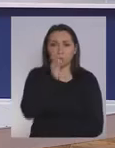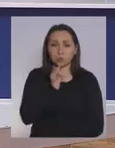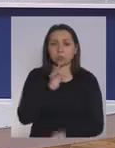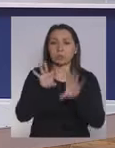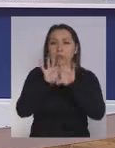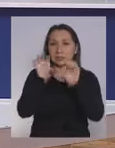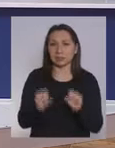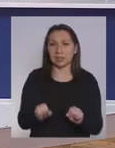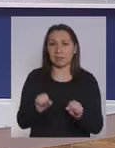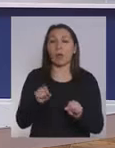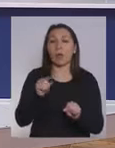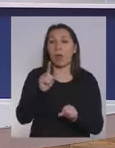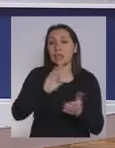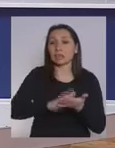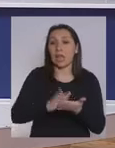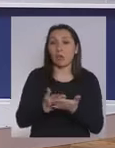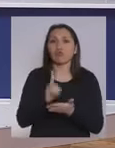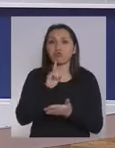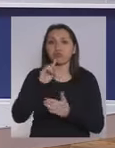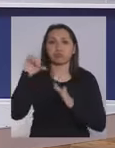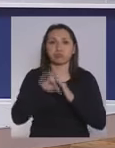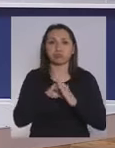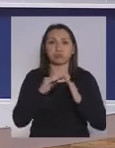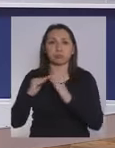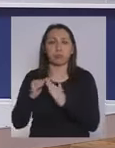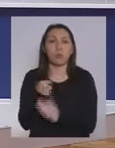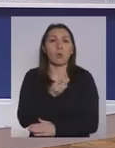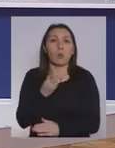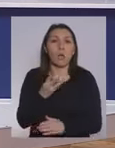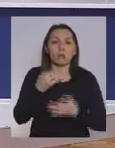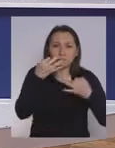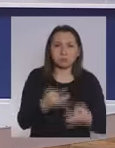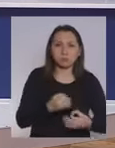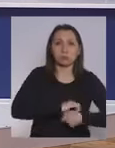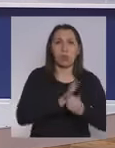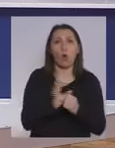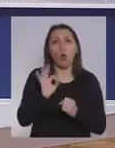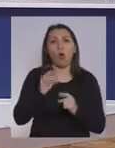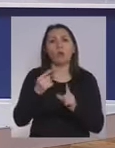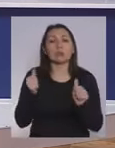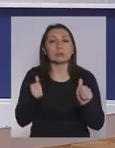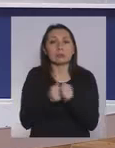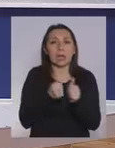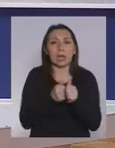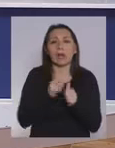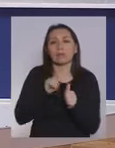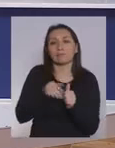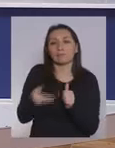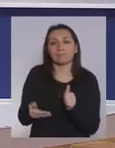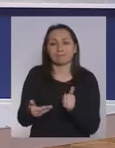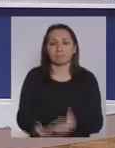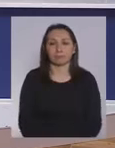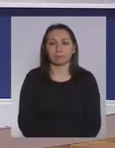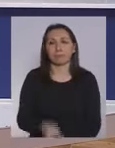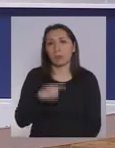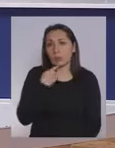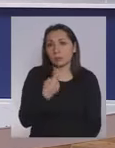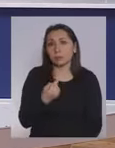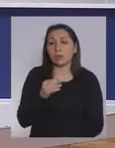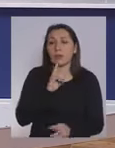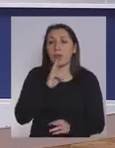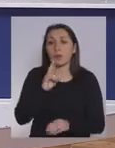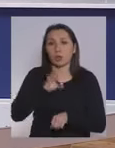integrado de salud en el país se encuentran en cuarentena cuántos por ser caso y cuántos por ser contacto gracias muchas gracias buenos días la doctora paula vas a